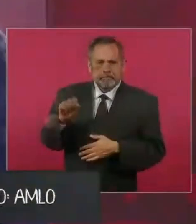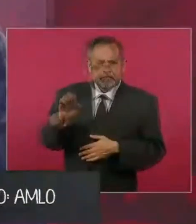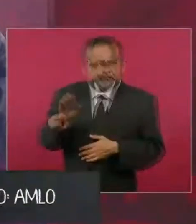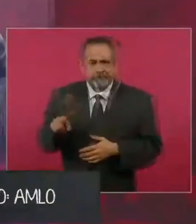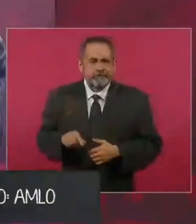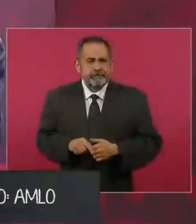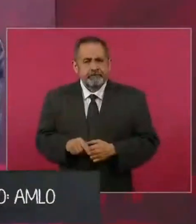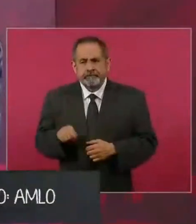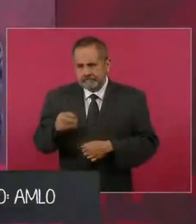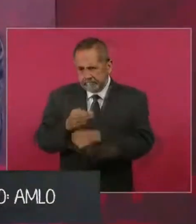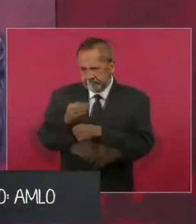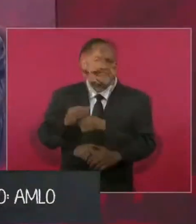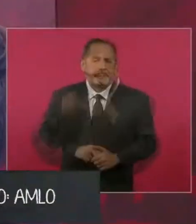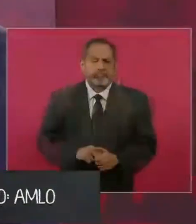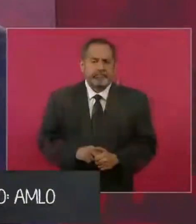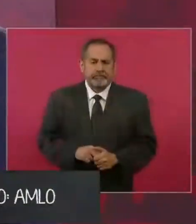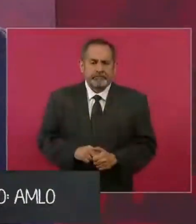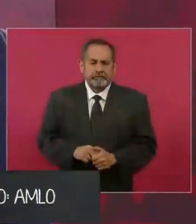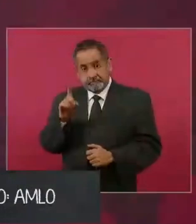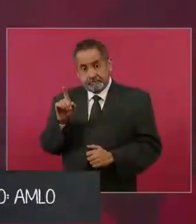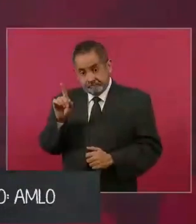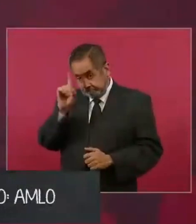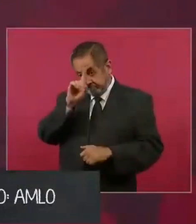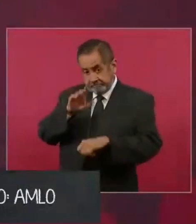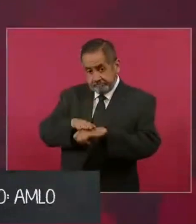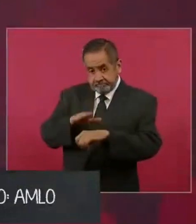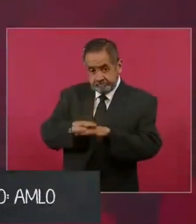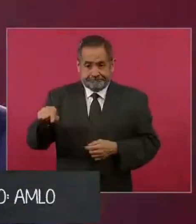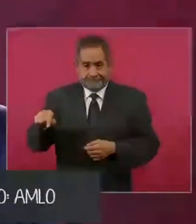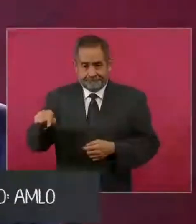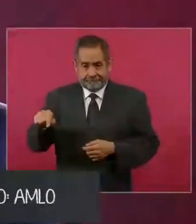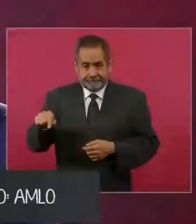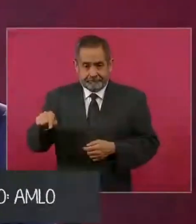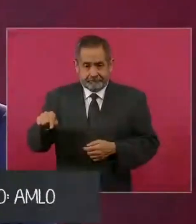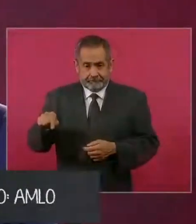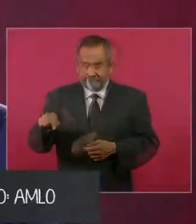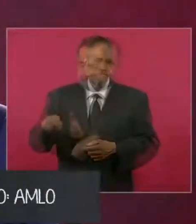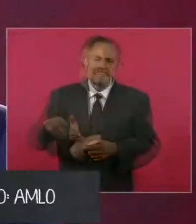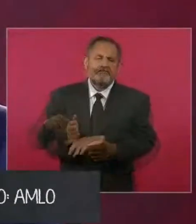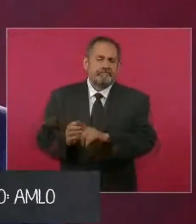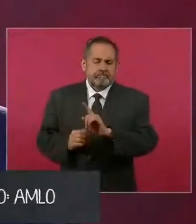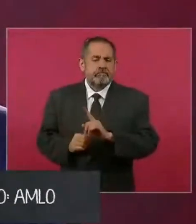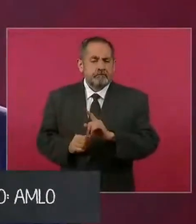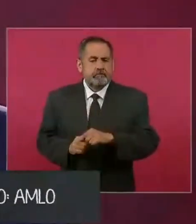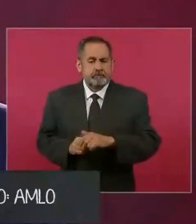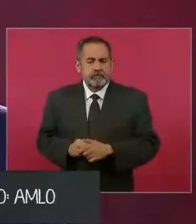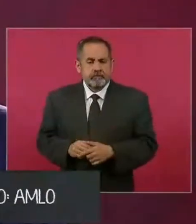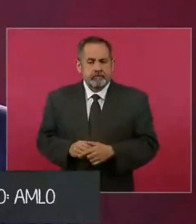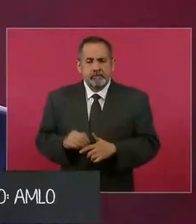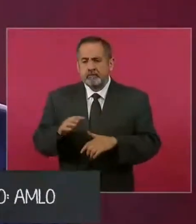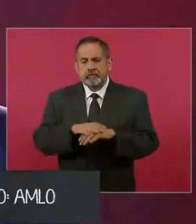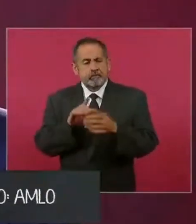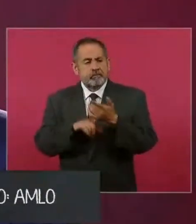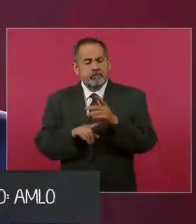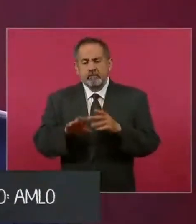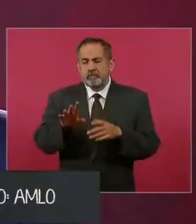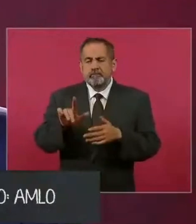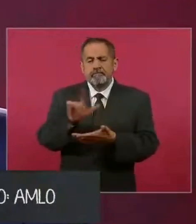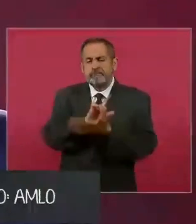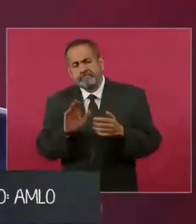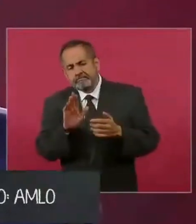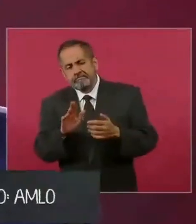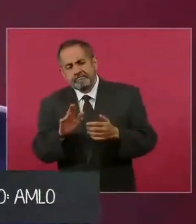la defensa está recomendando que se actúe por el presunto delito